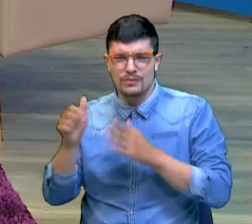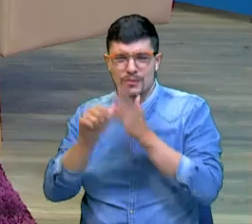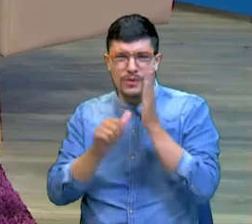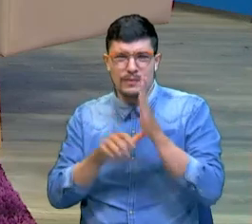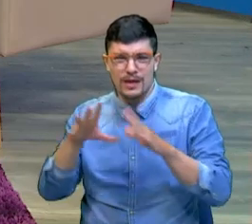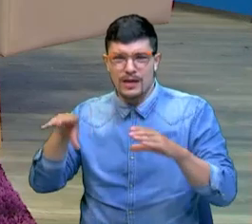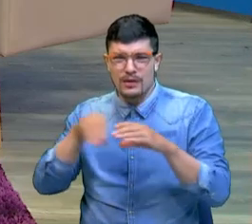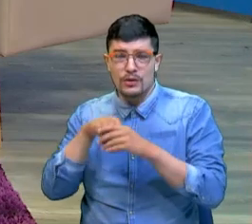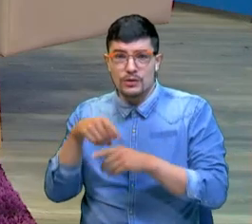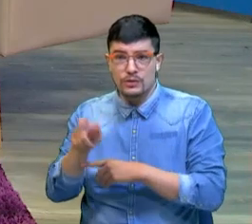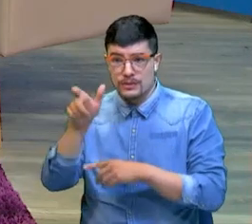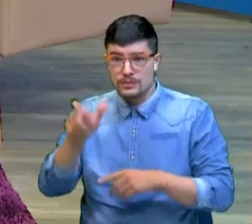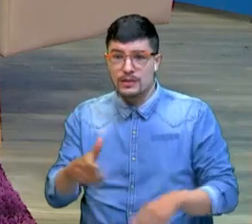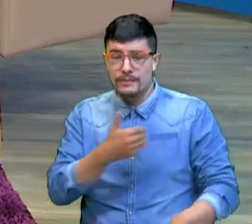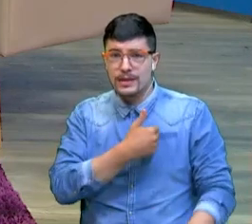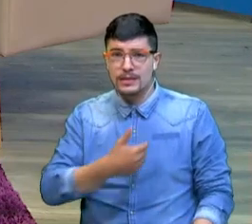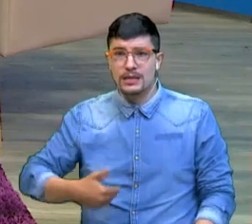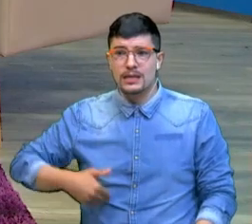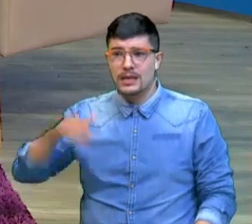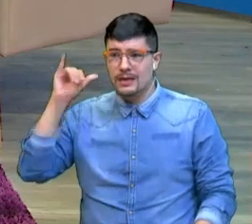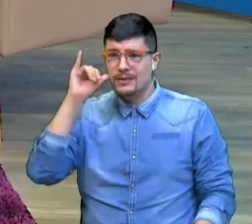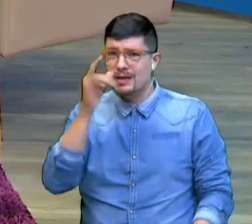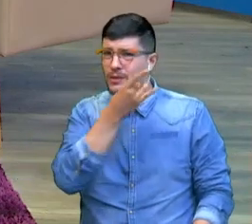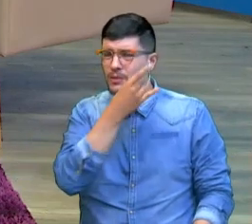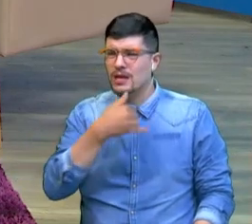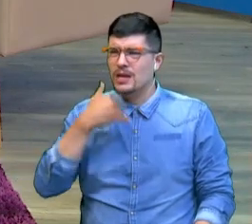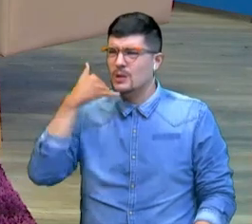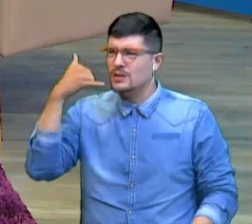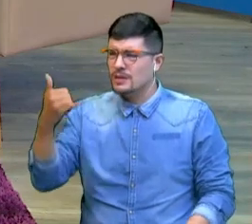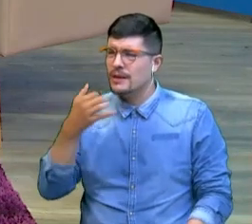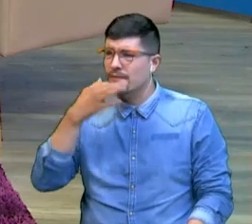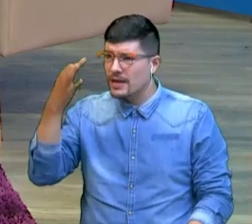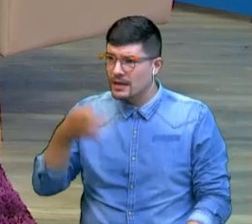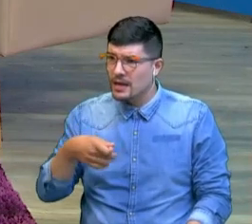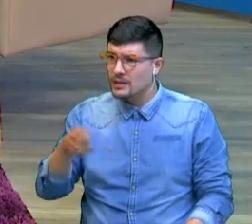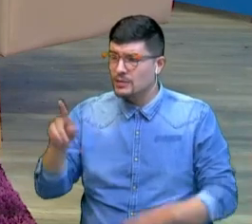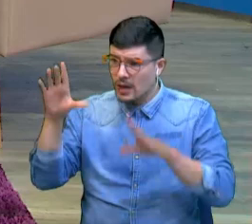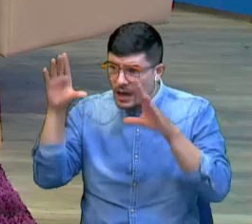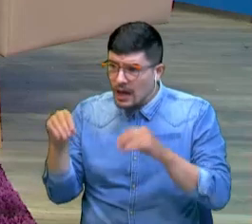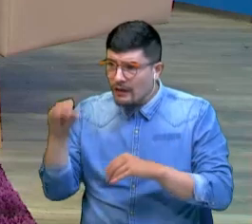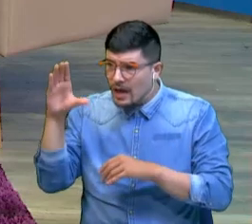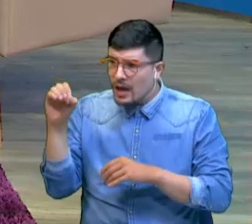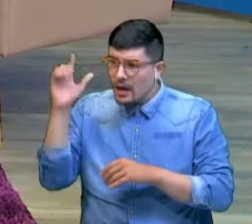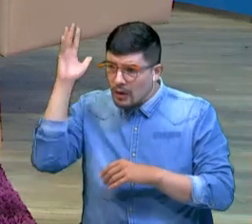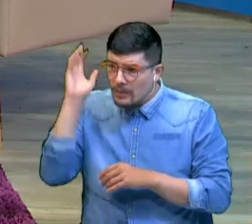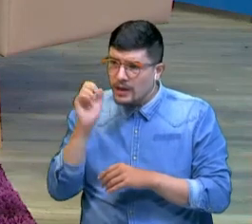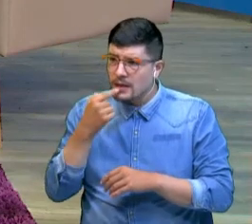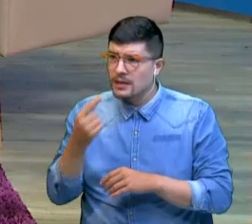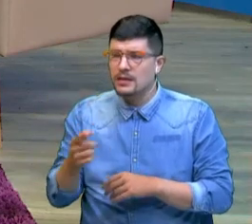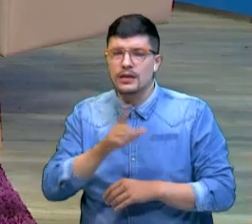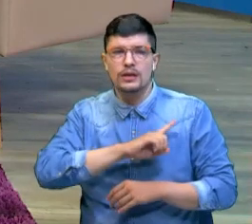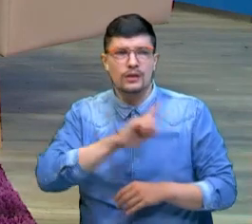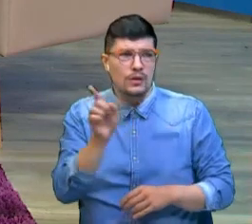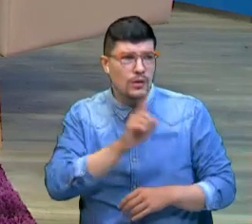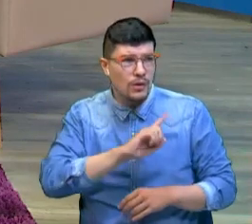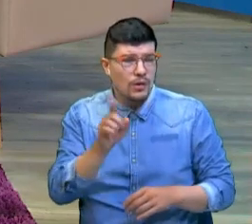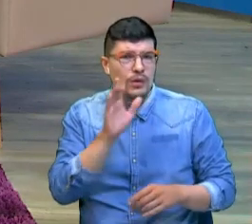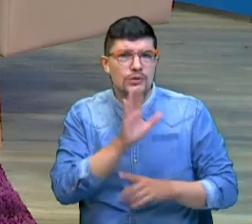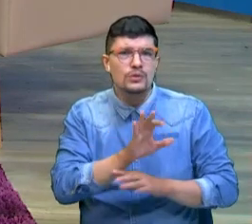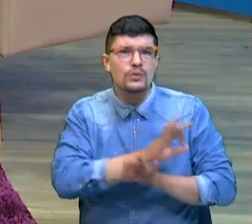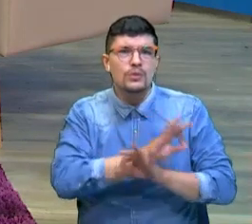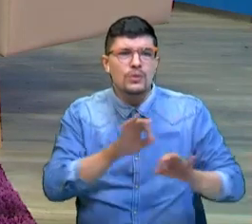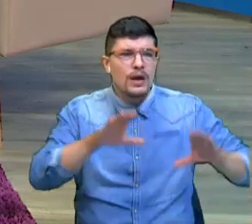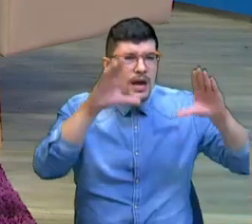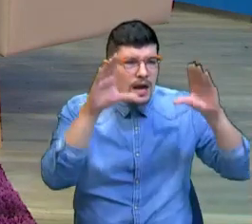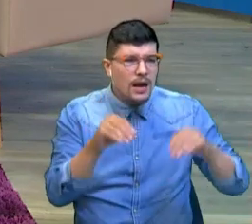el presidente Duque, la gente lo llamaba preguntándole, ¿verdad que es cierto que se va a acabar con pensiones, doctor? No, señor, nunca se va a acabar